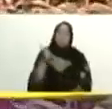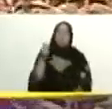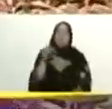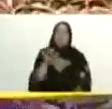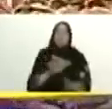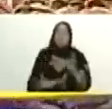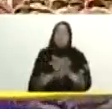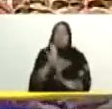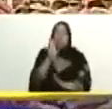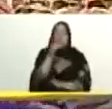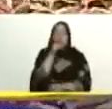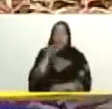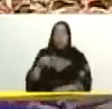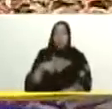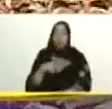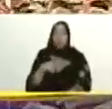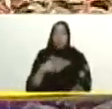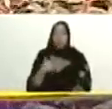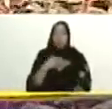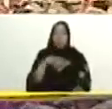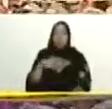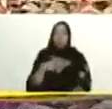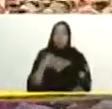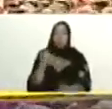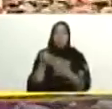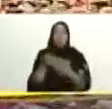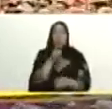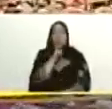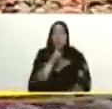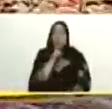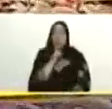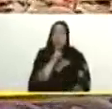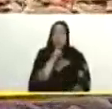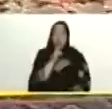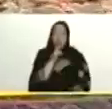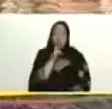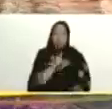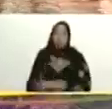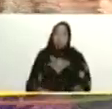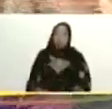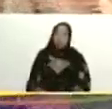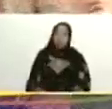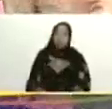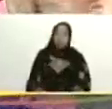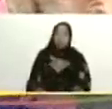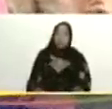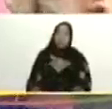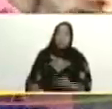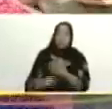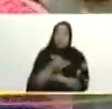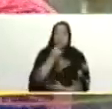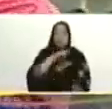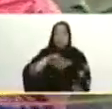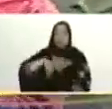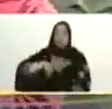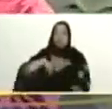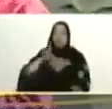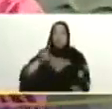eleve por encima de las dificultades, por encima de las traiciones,